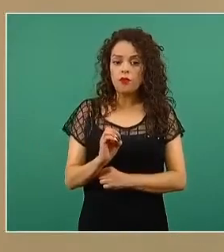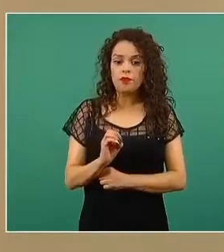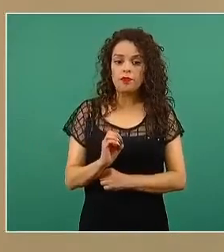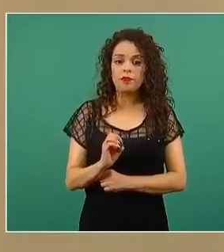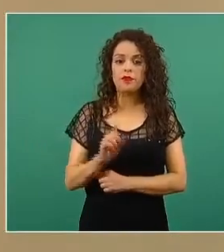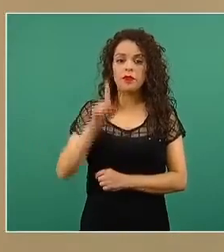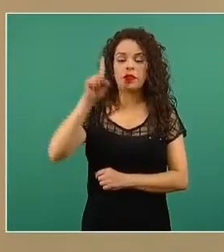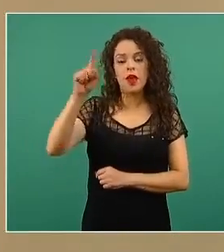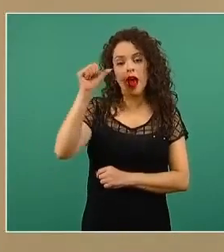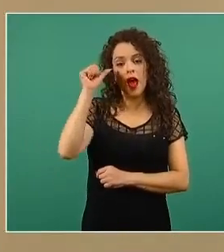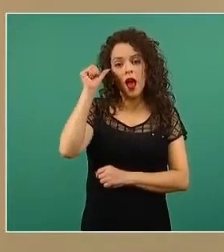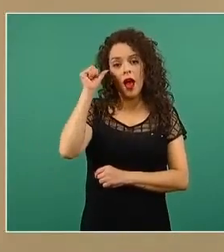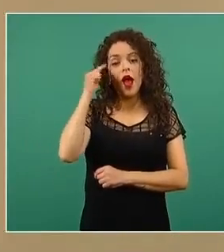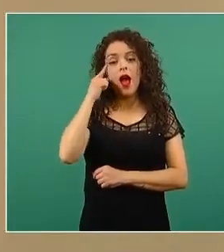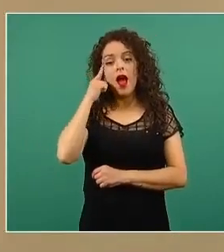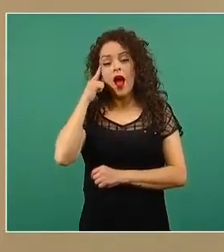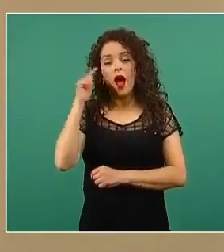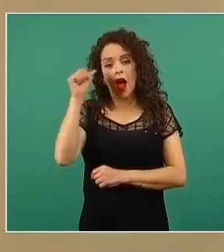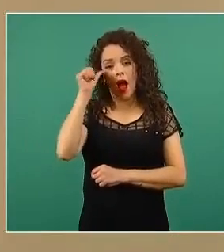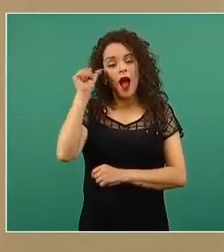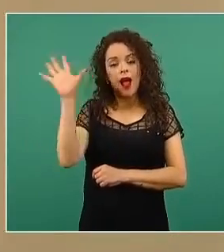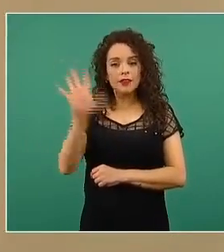continente asiático.